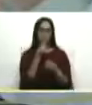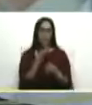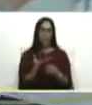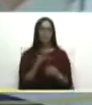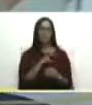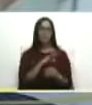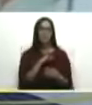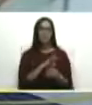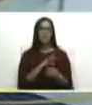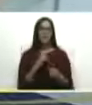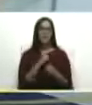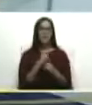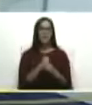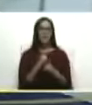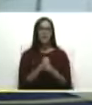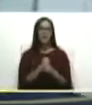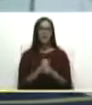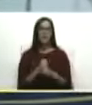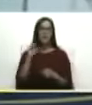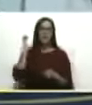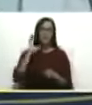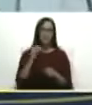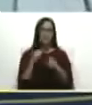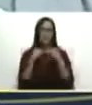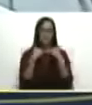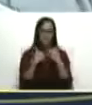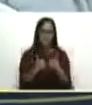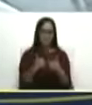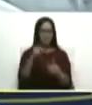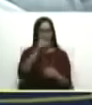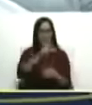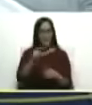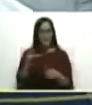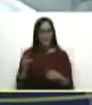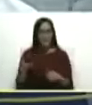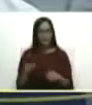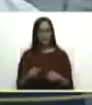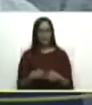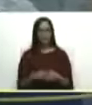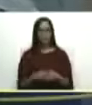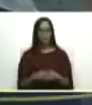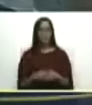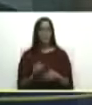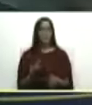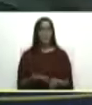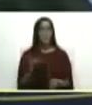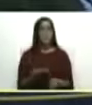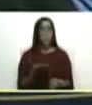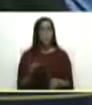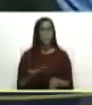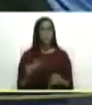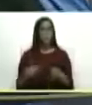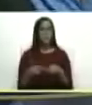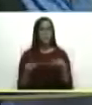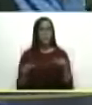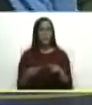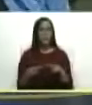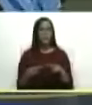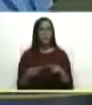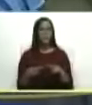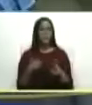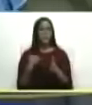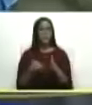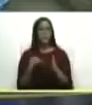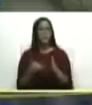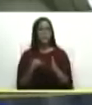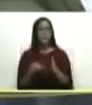laboral, el estado de bienestar de la gente. Es muy importante este espacio como un gran espacio